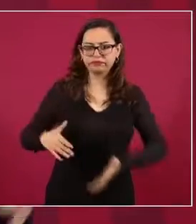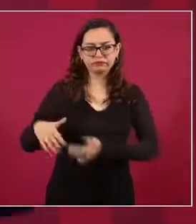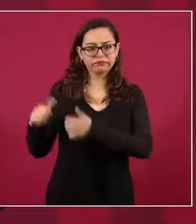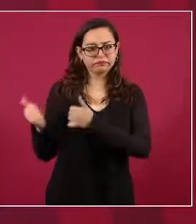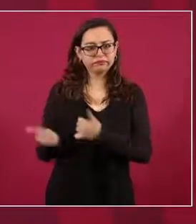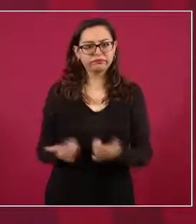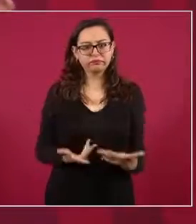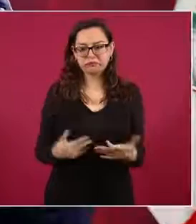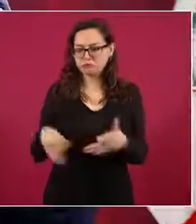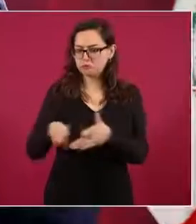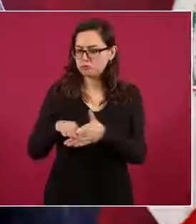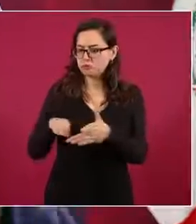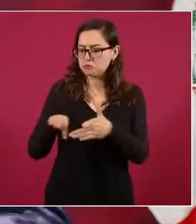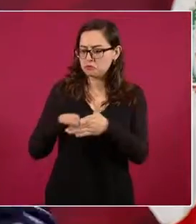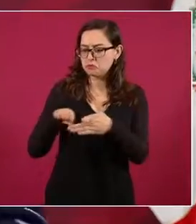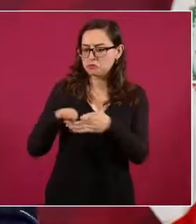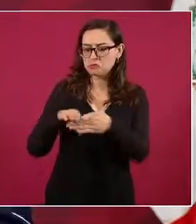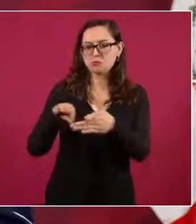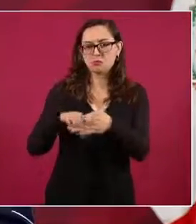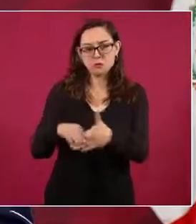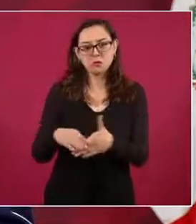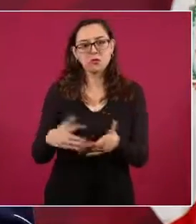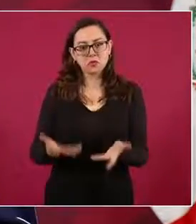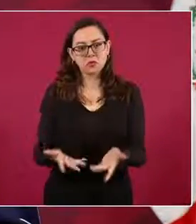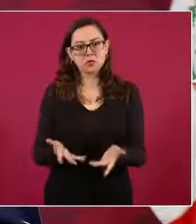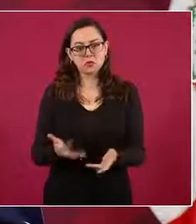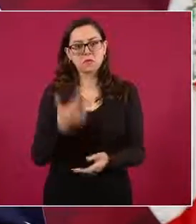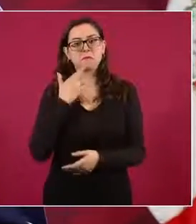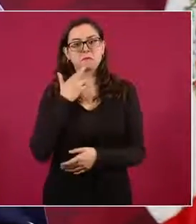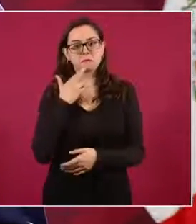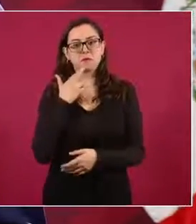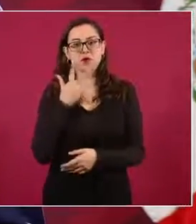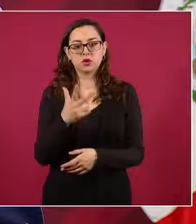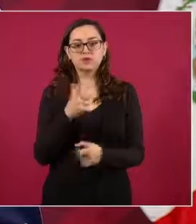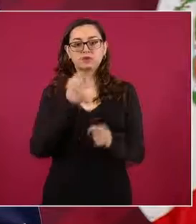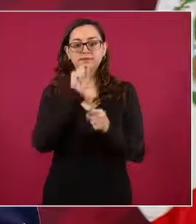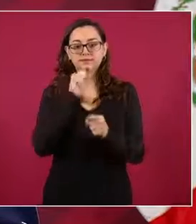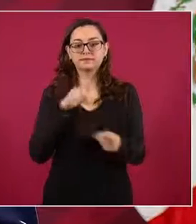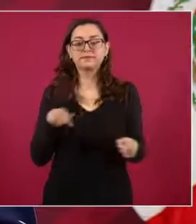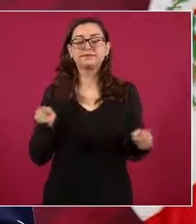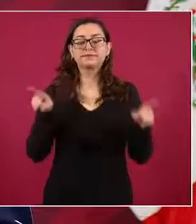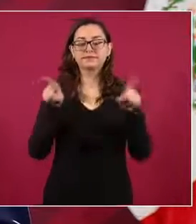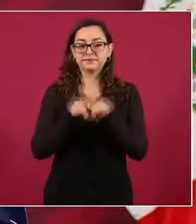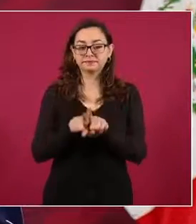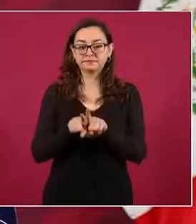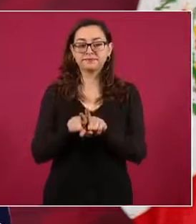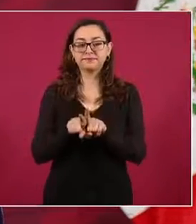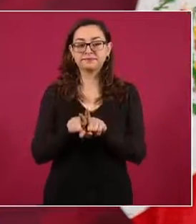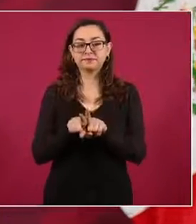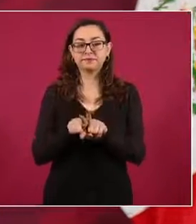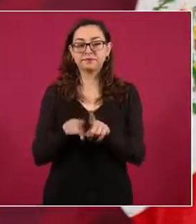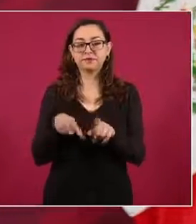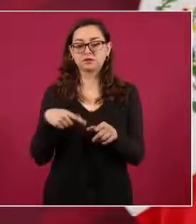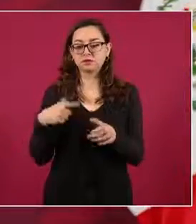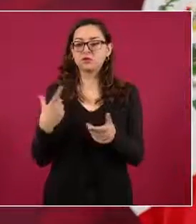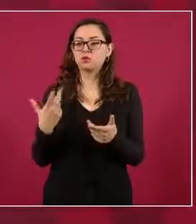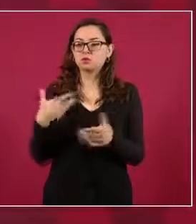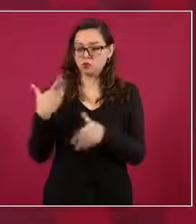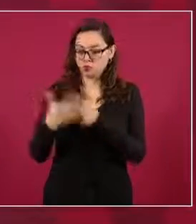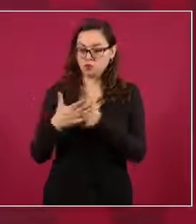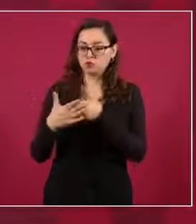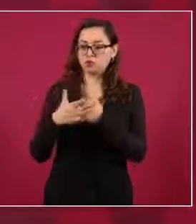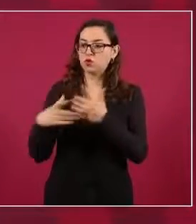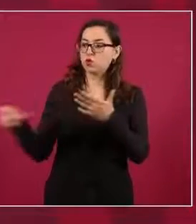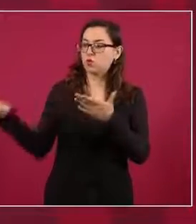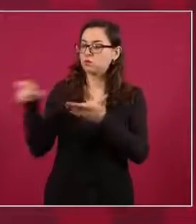y ya estamos contemplando comprar medicamentos suficientes hasta